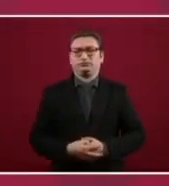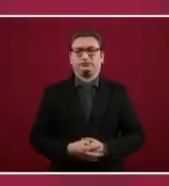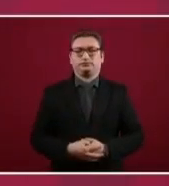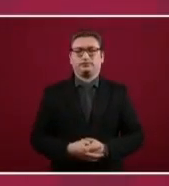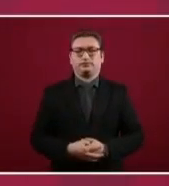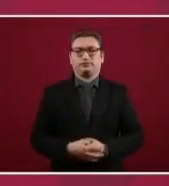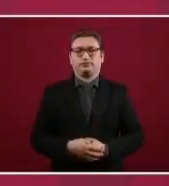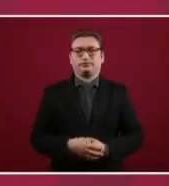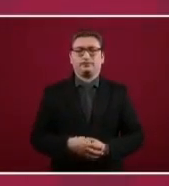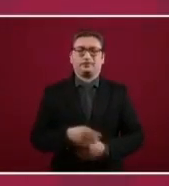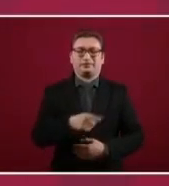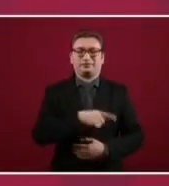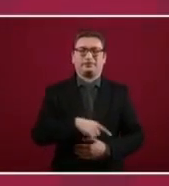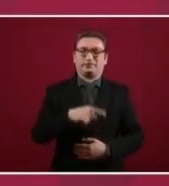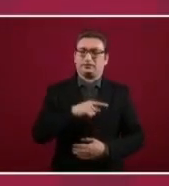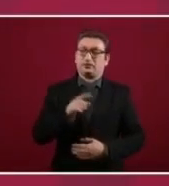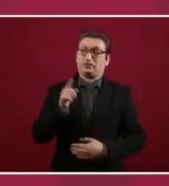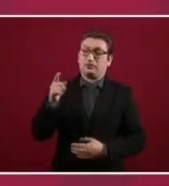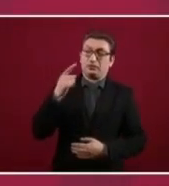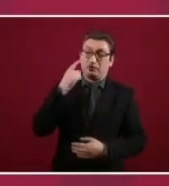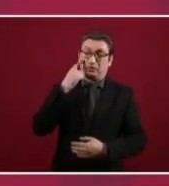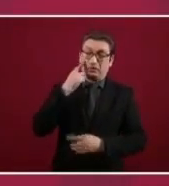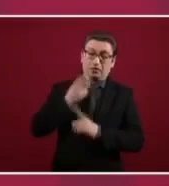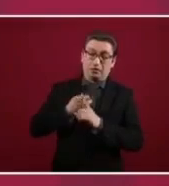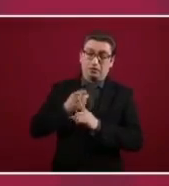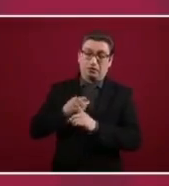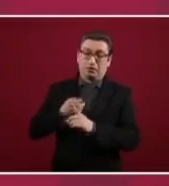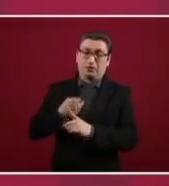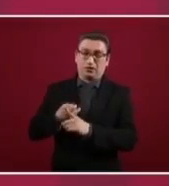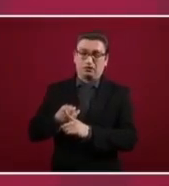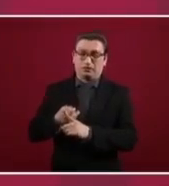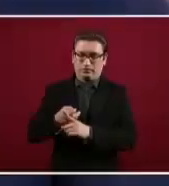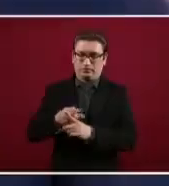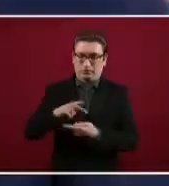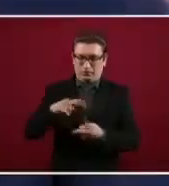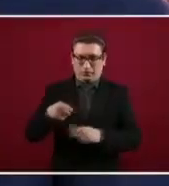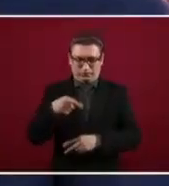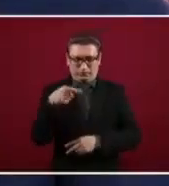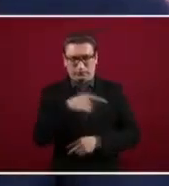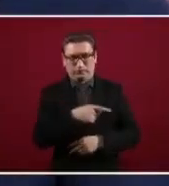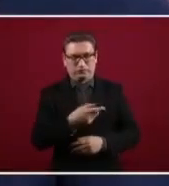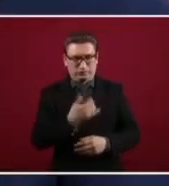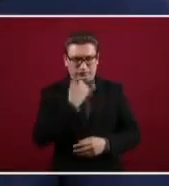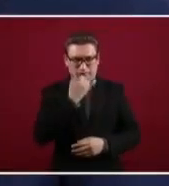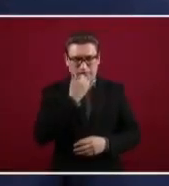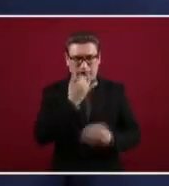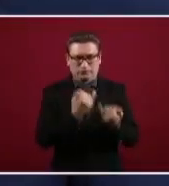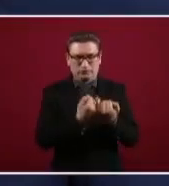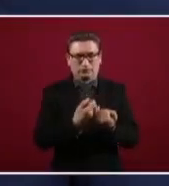y la paja en el ojo ajeno y no la viga en el propio